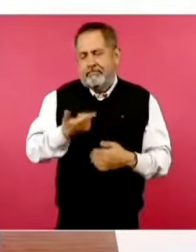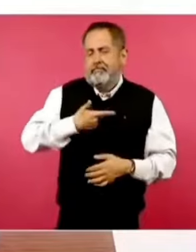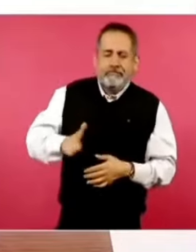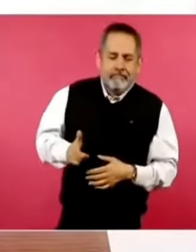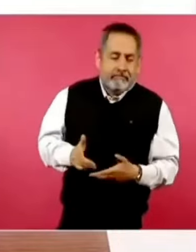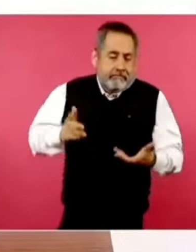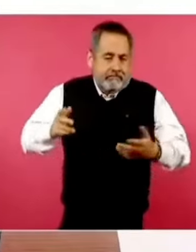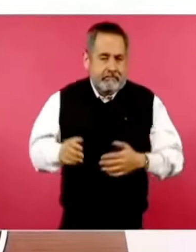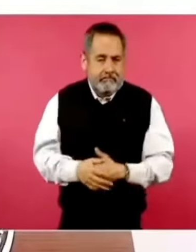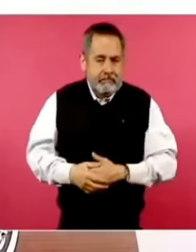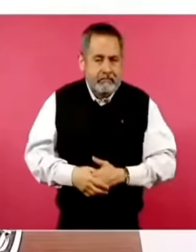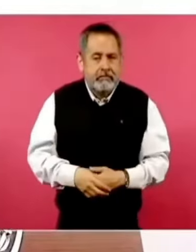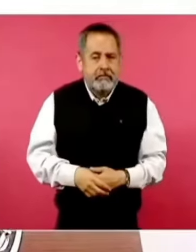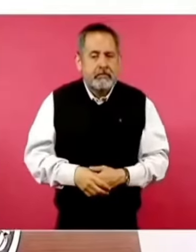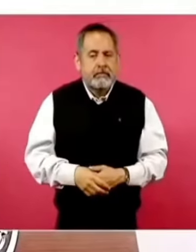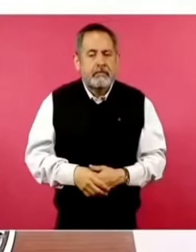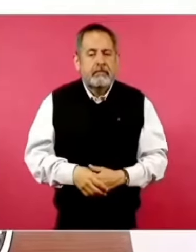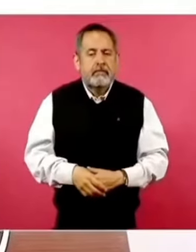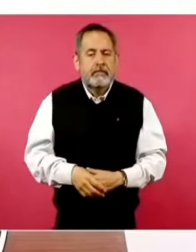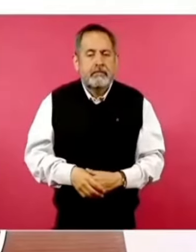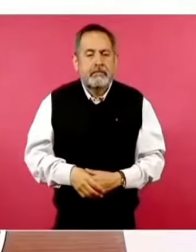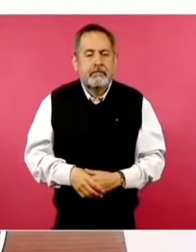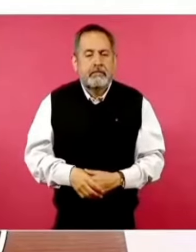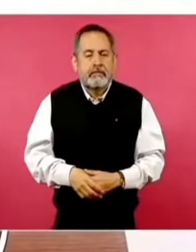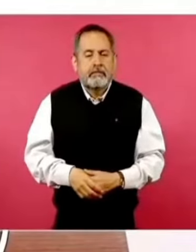Pero nos va